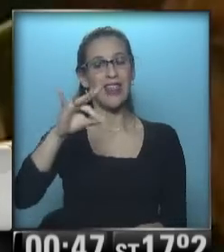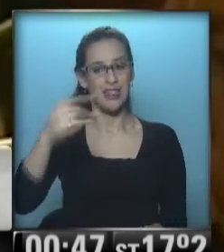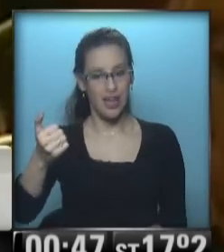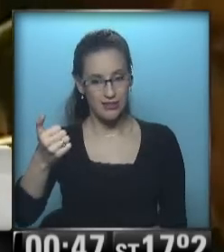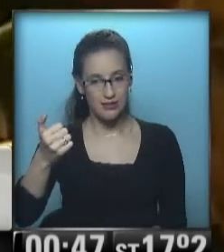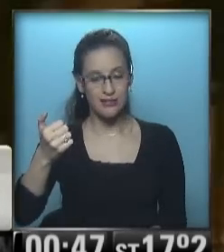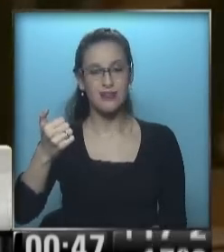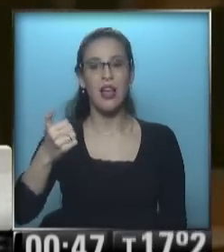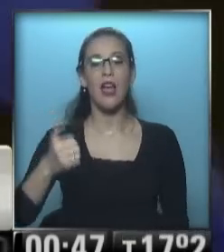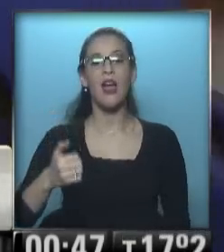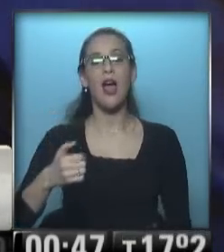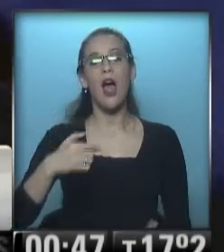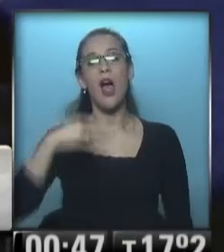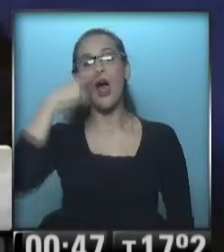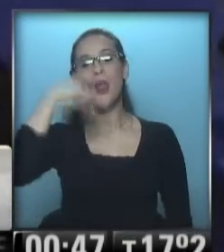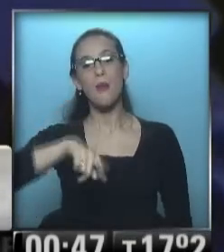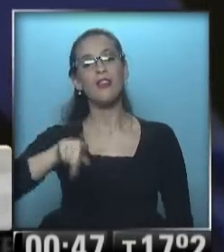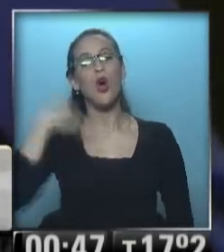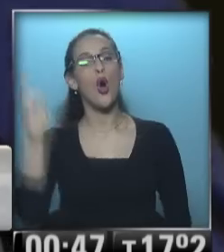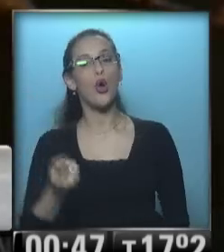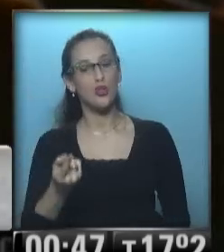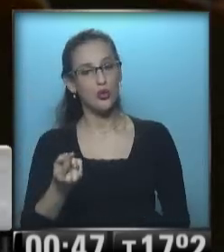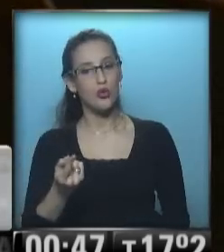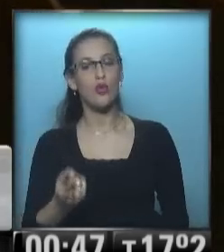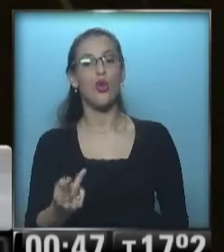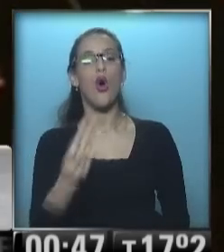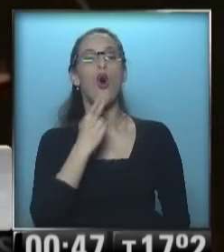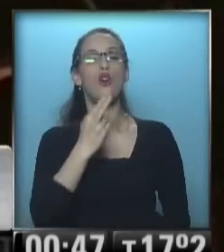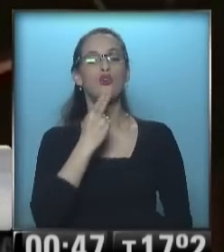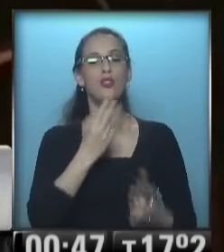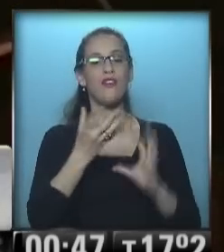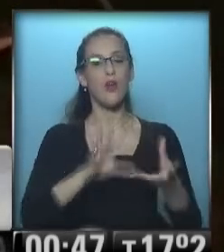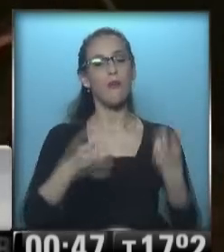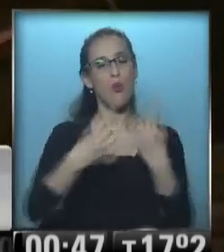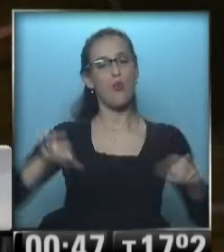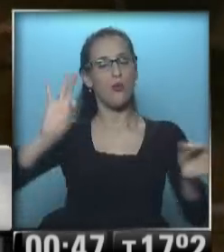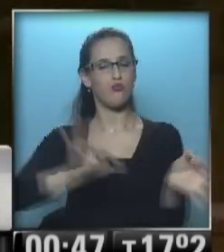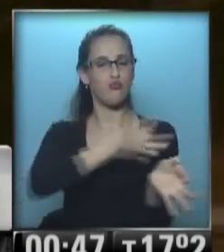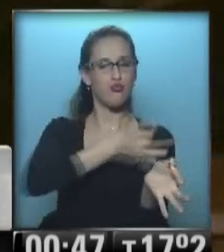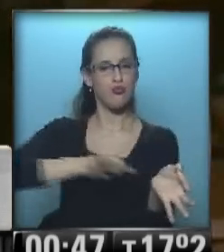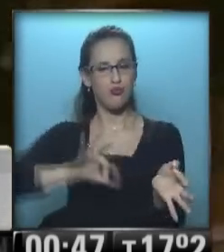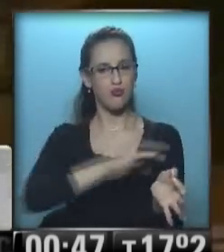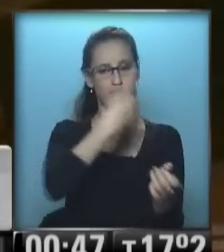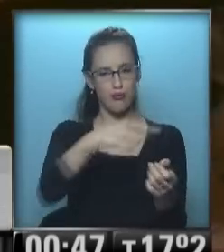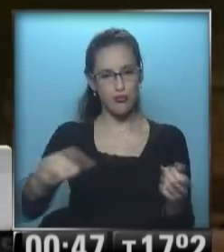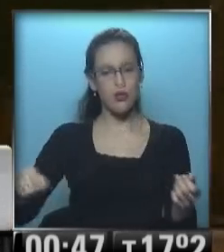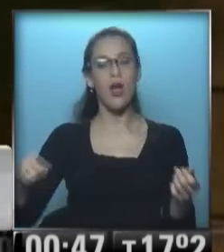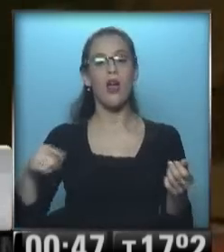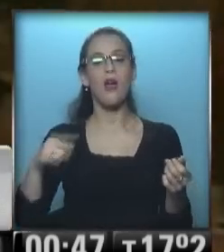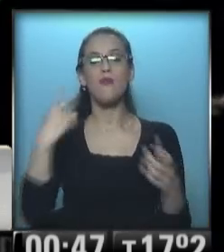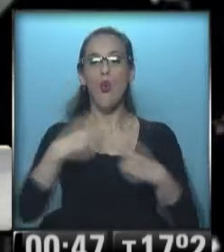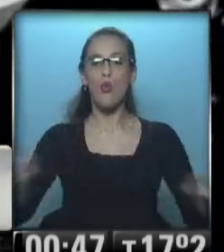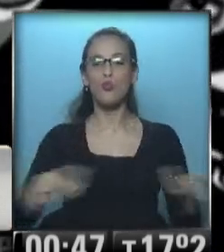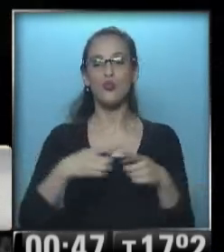que siempre dejaron algo: 11 episodios sinfónicos, la banda sonora de Más Bien, Siempre es Hoy,